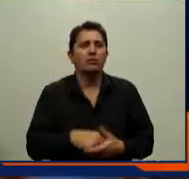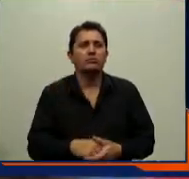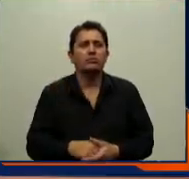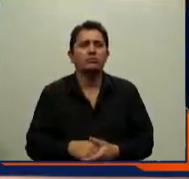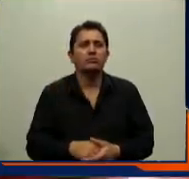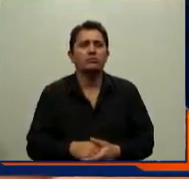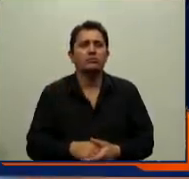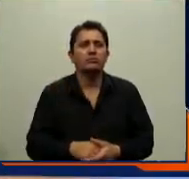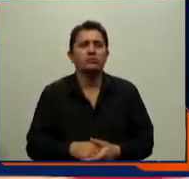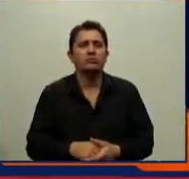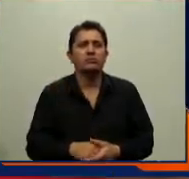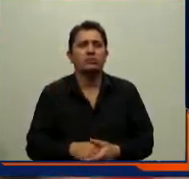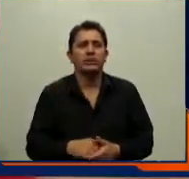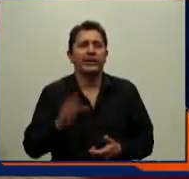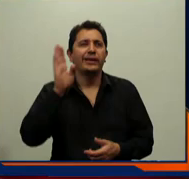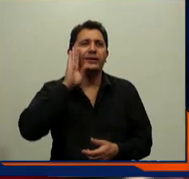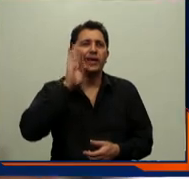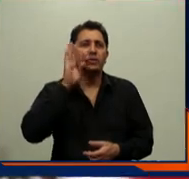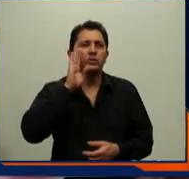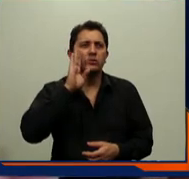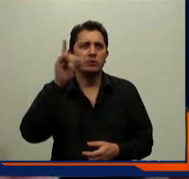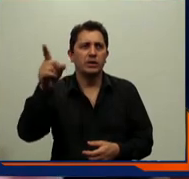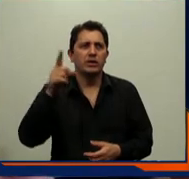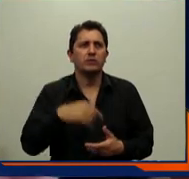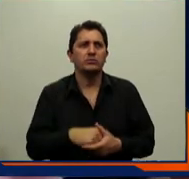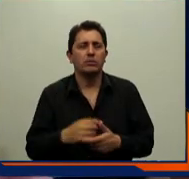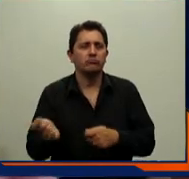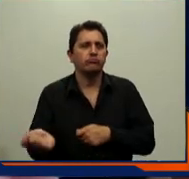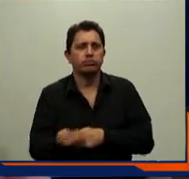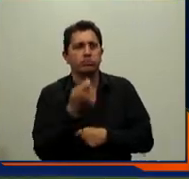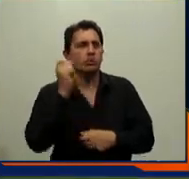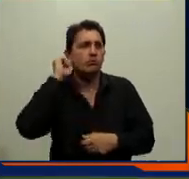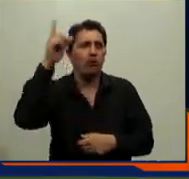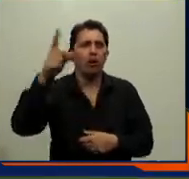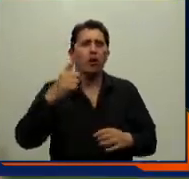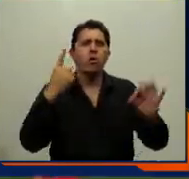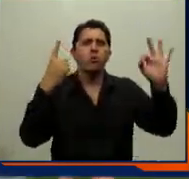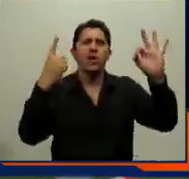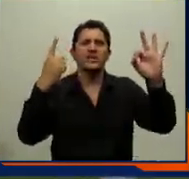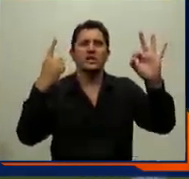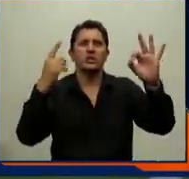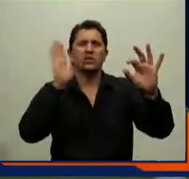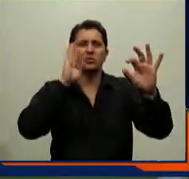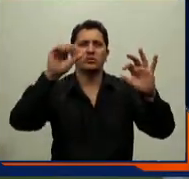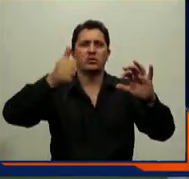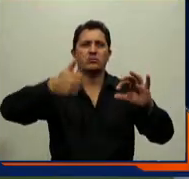vez. Y la definición de la jugadora, norteamericana para poner el 1-0.